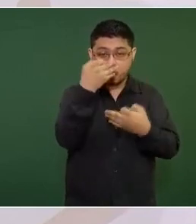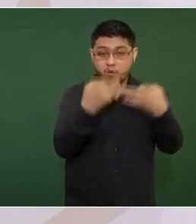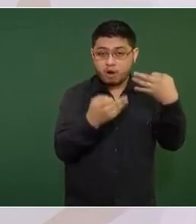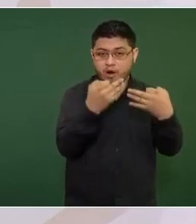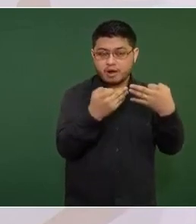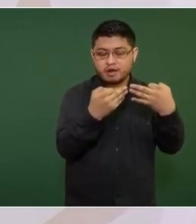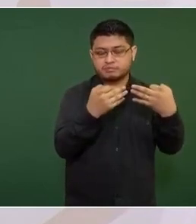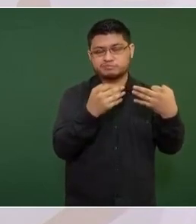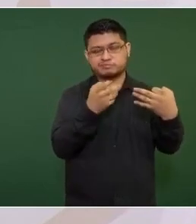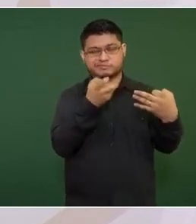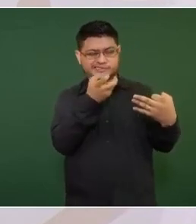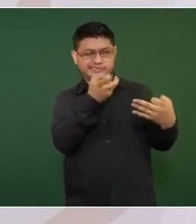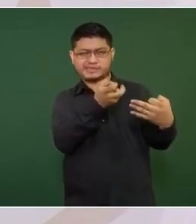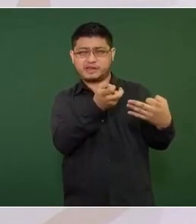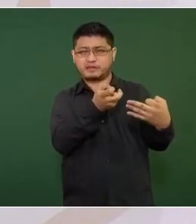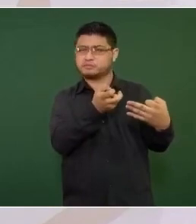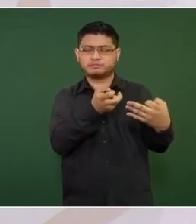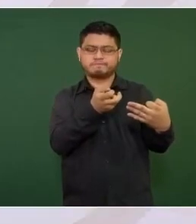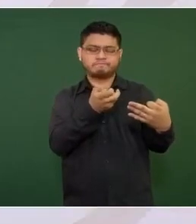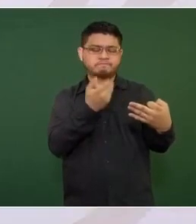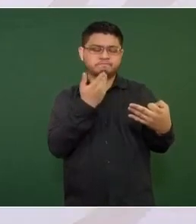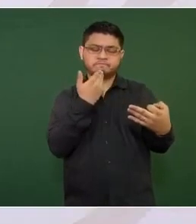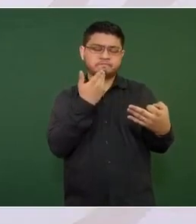y socialmente inviable,